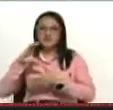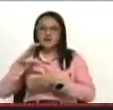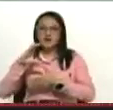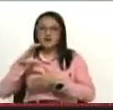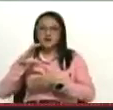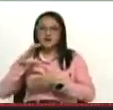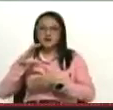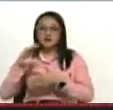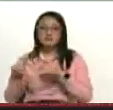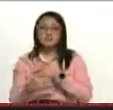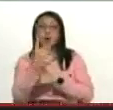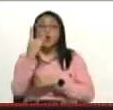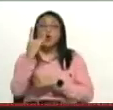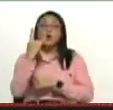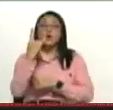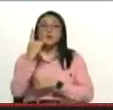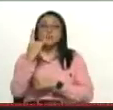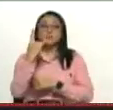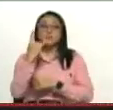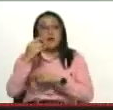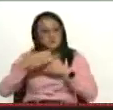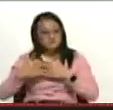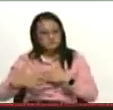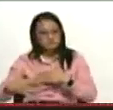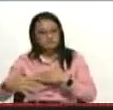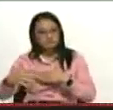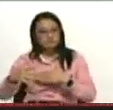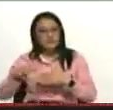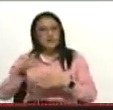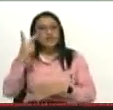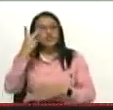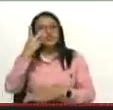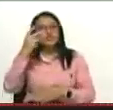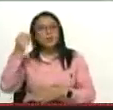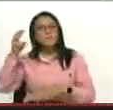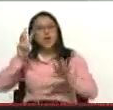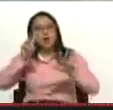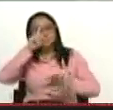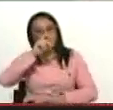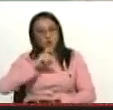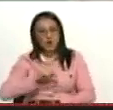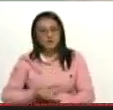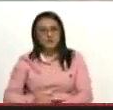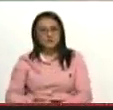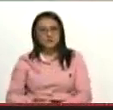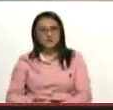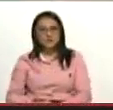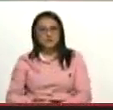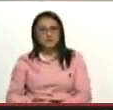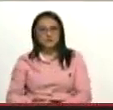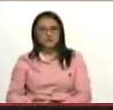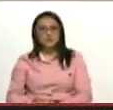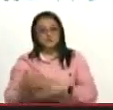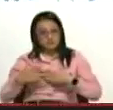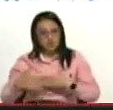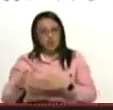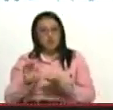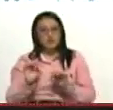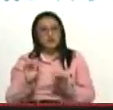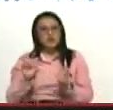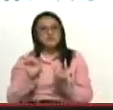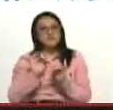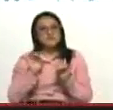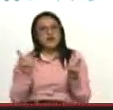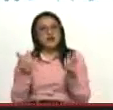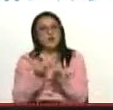que surgió y se desarrolló a partir a partir de 2008 después de la